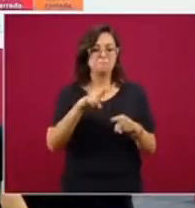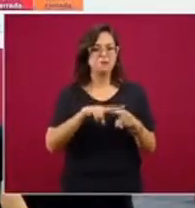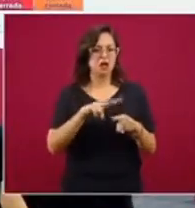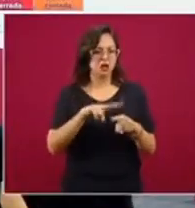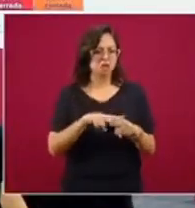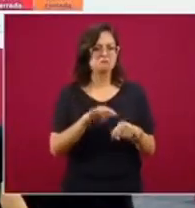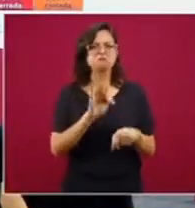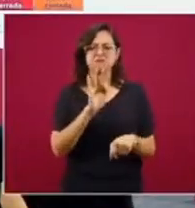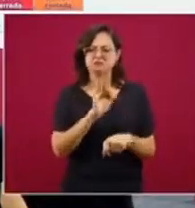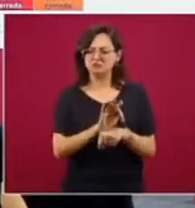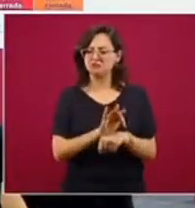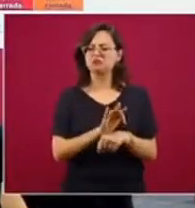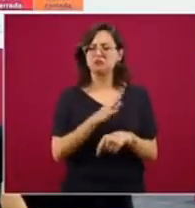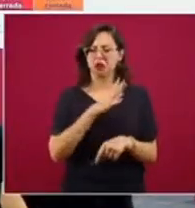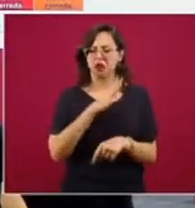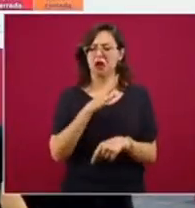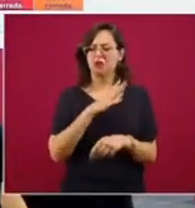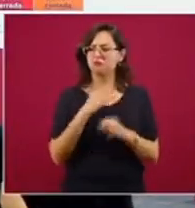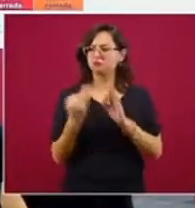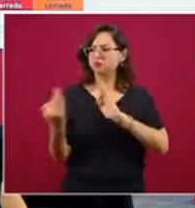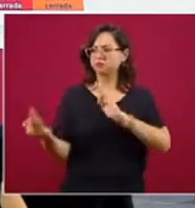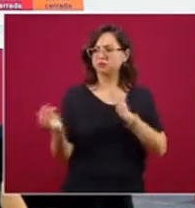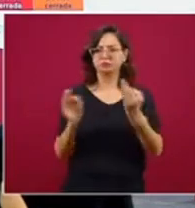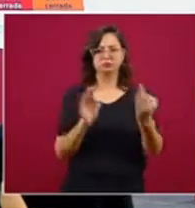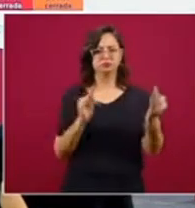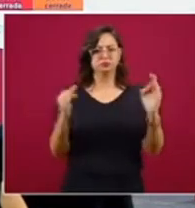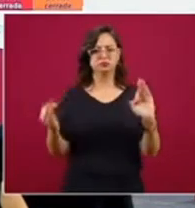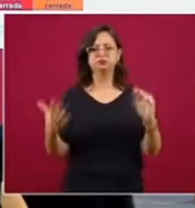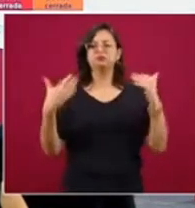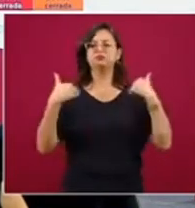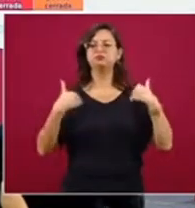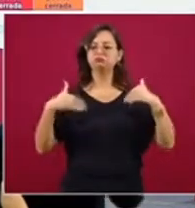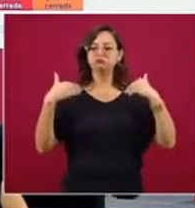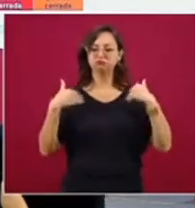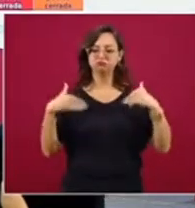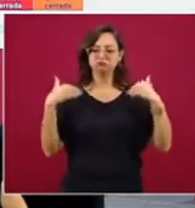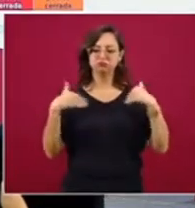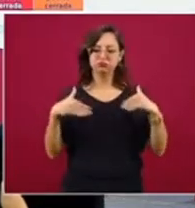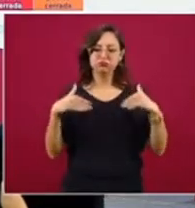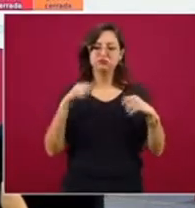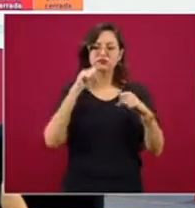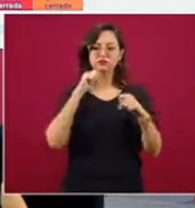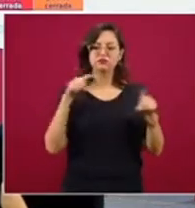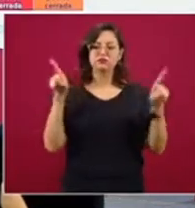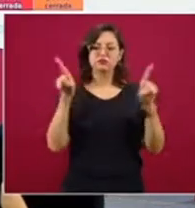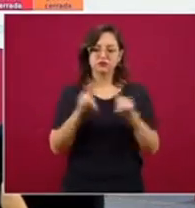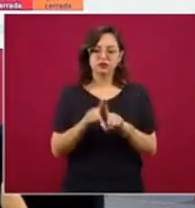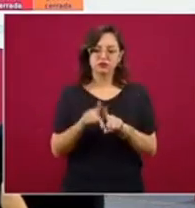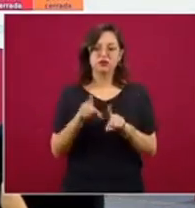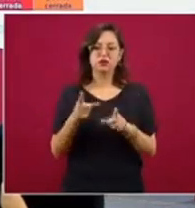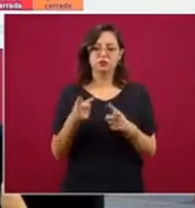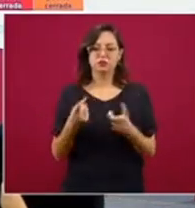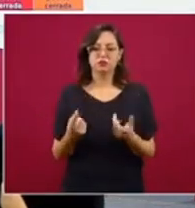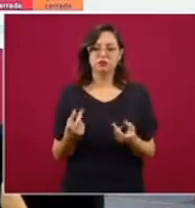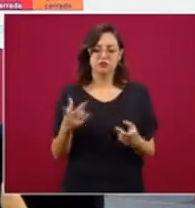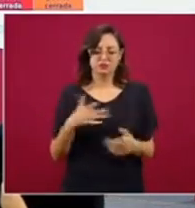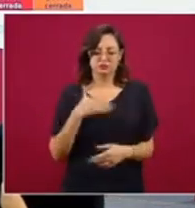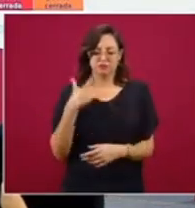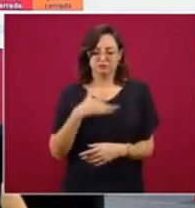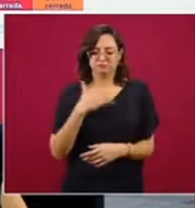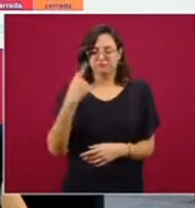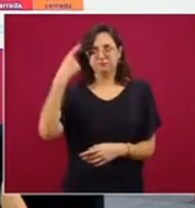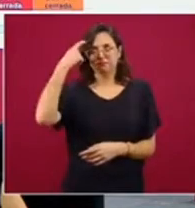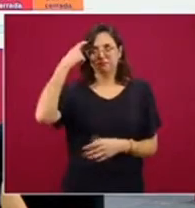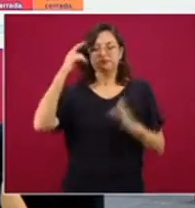seguro, que favorece el esparcimiento, favorece desde luego la sanidad también emocional